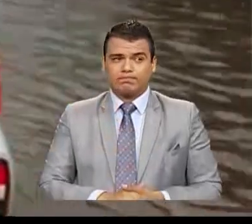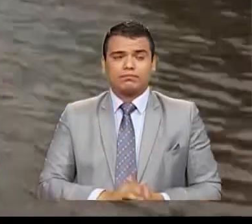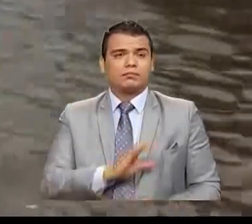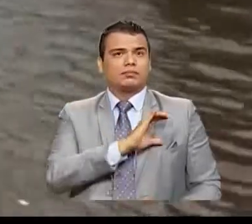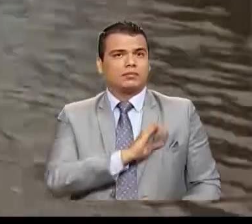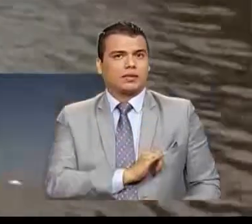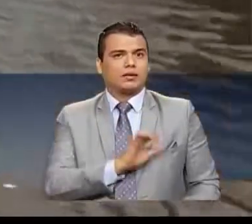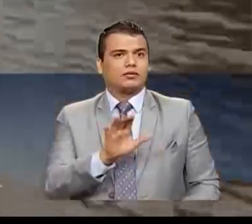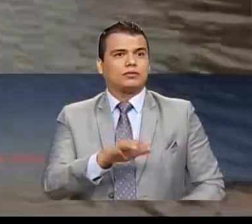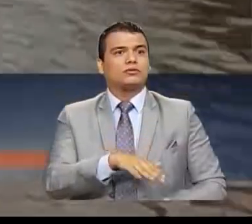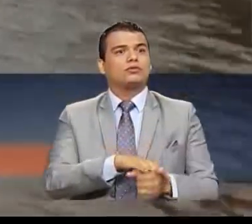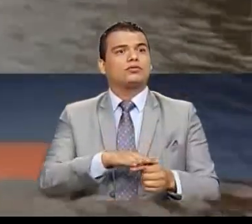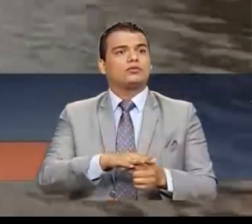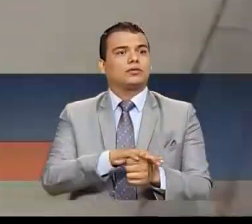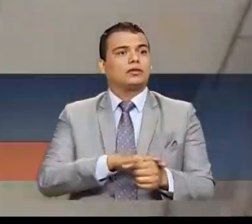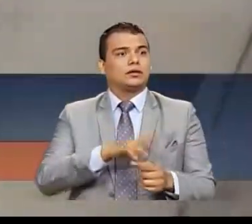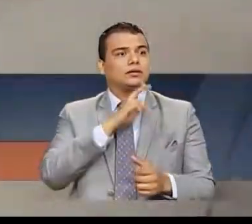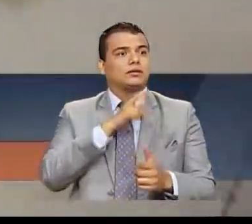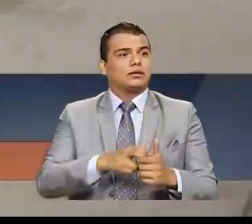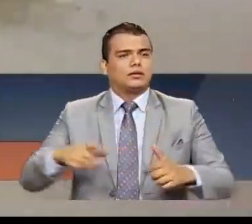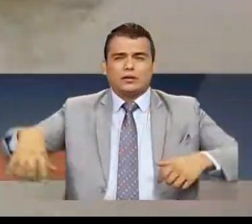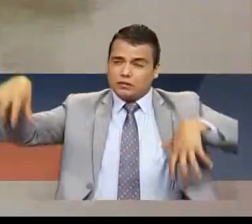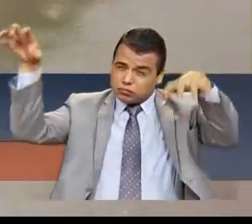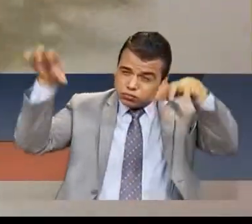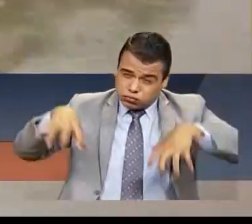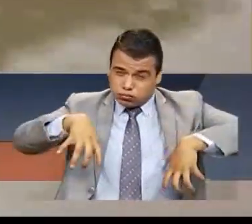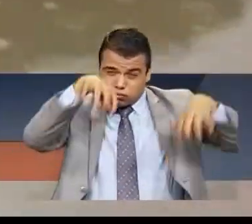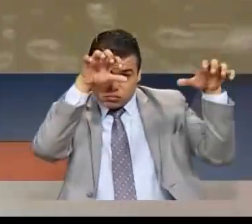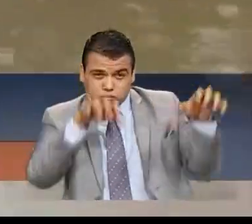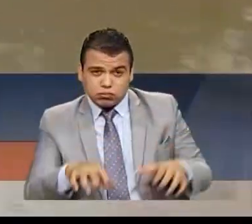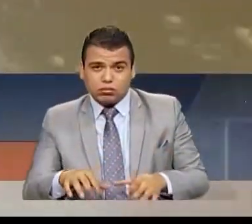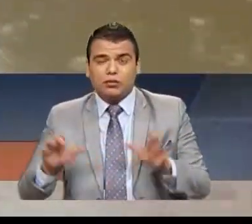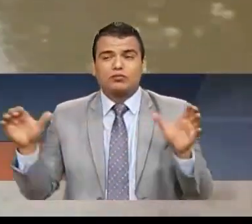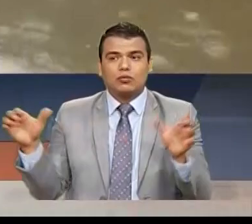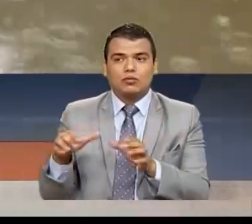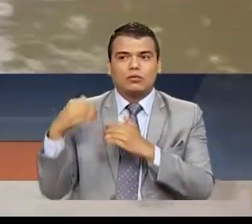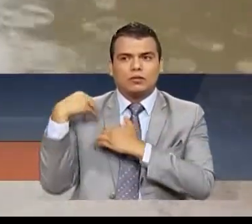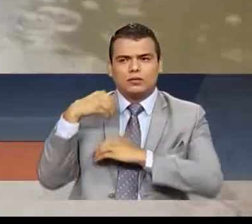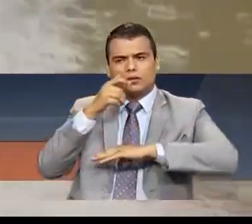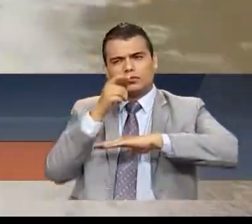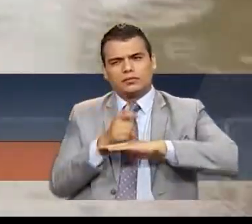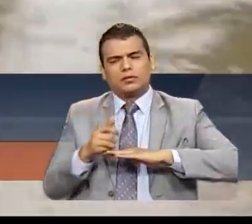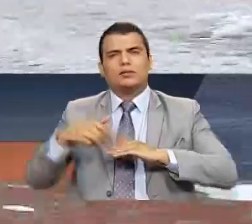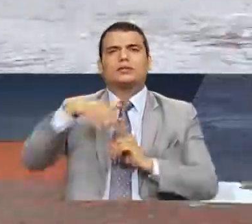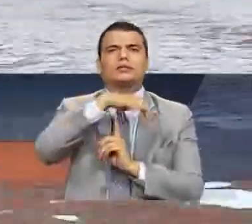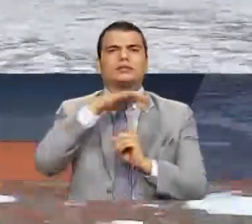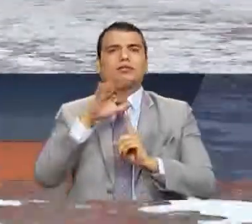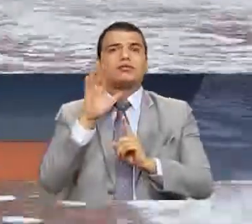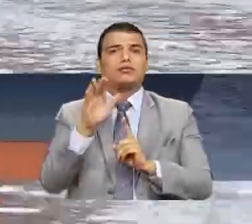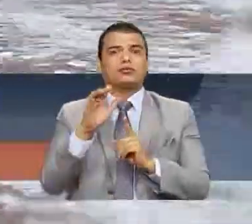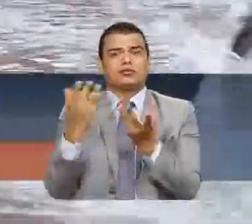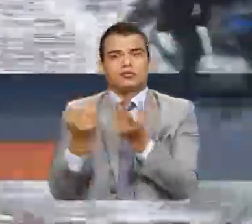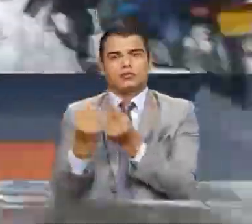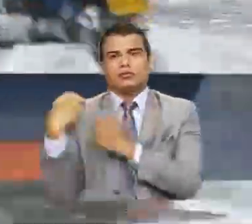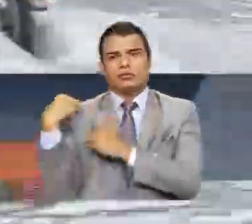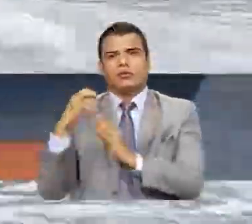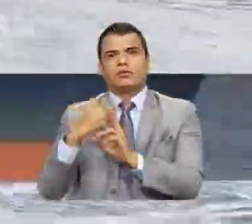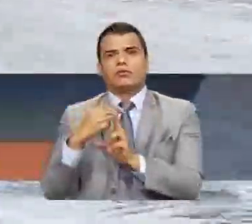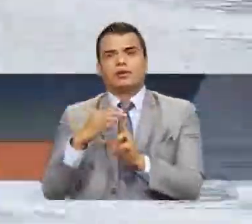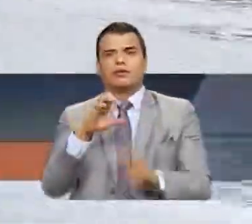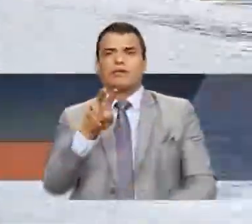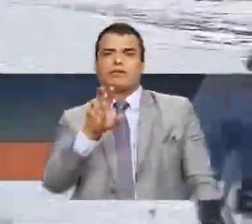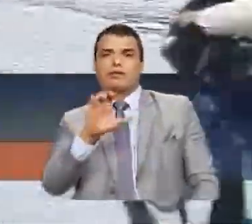Cali está pasando por una temporada lluviosa, considerada por la Red Hidroclimatológica de la CBC como la más fuerte del